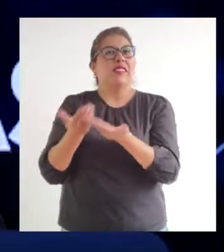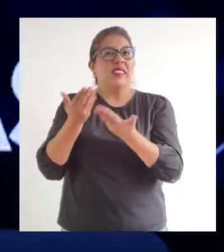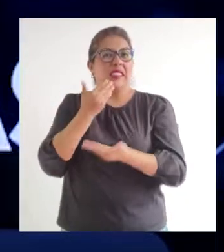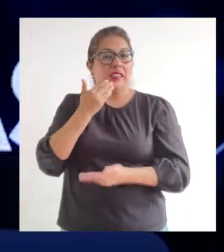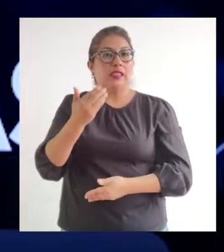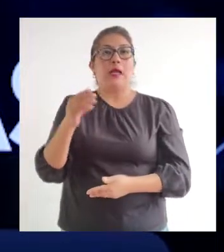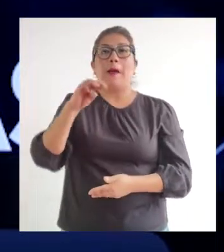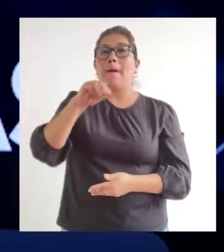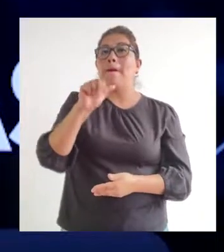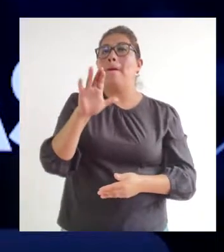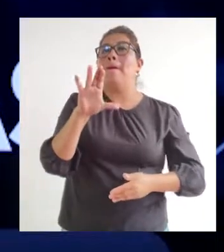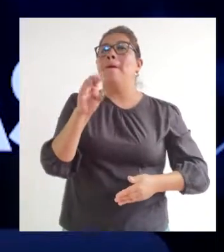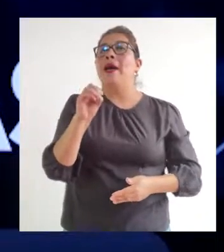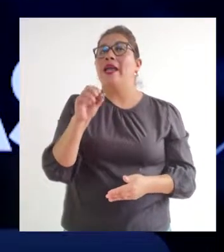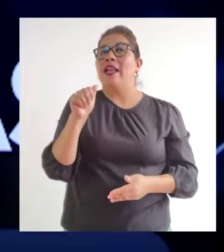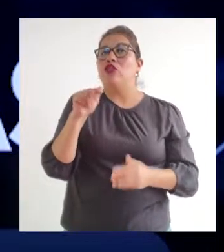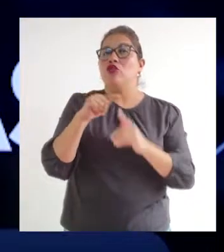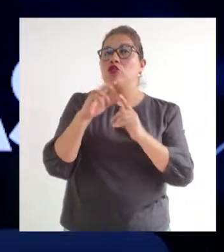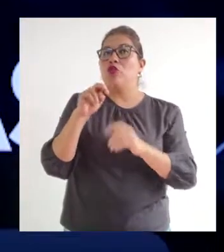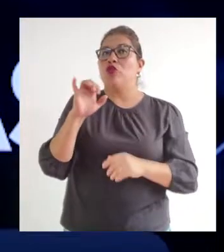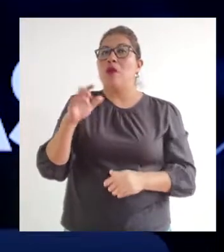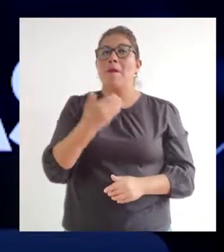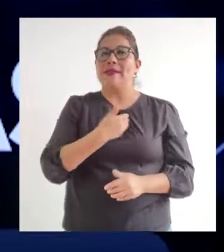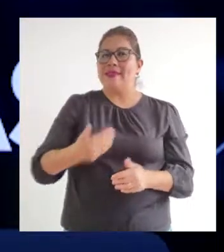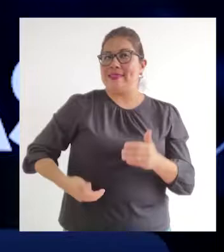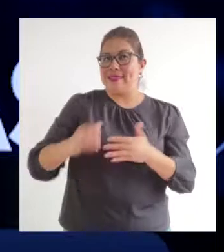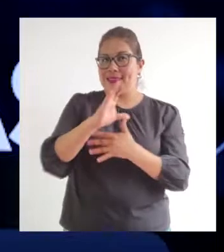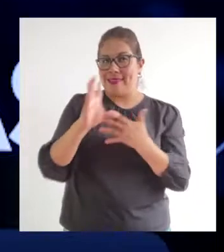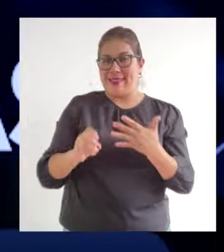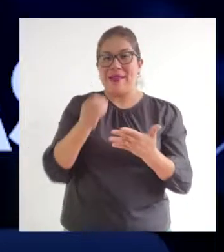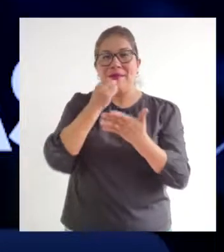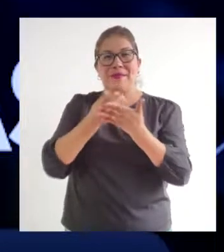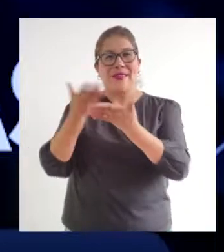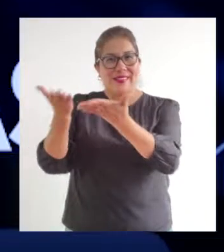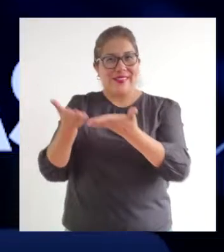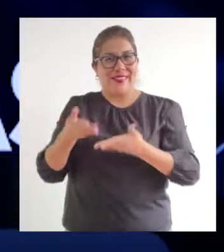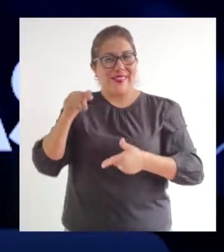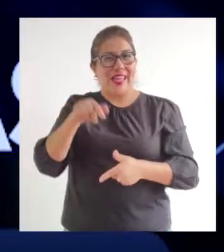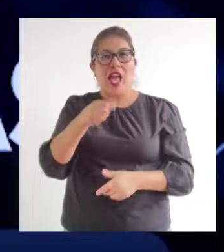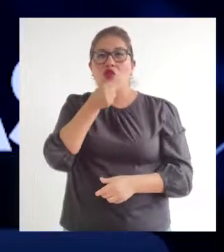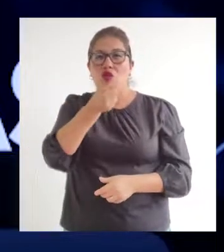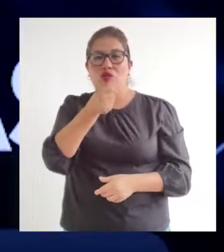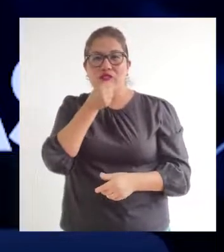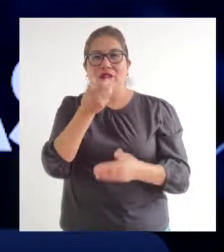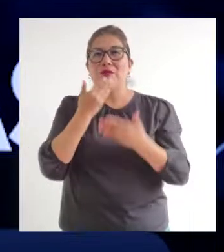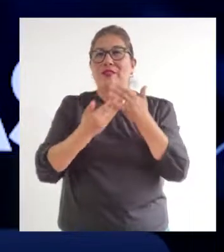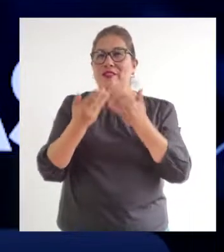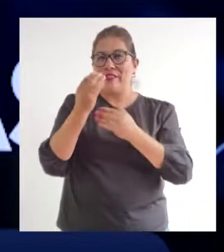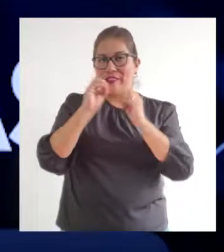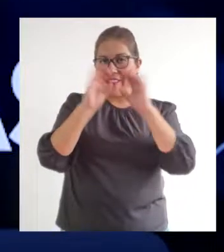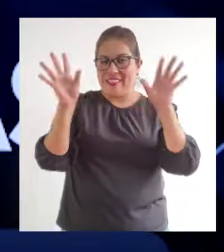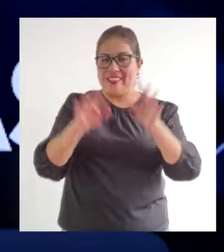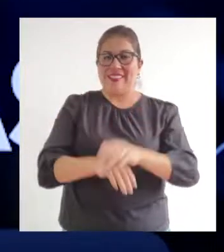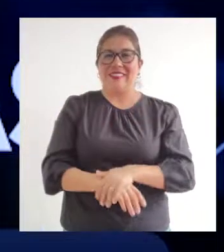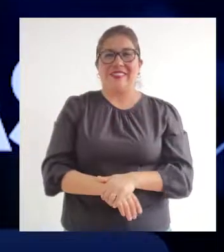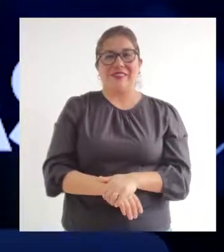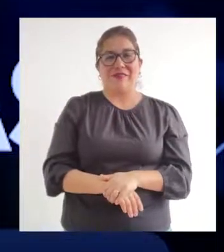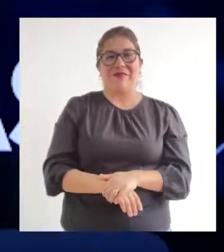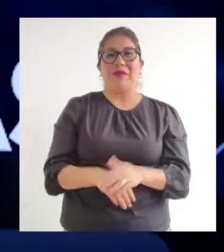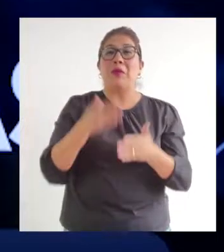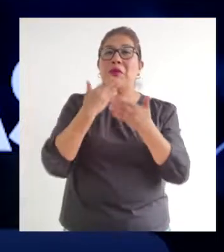nosotros Marco Antonio Gamarra Labarrera, presidente del CONADIS. Señor Gamarra, bienvenido a Ampliación de Noticias. Muy buenos